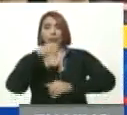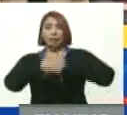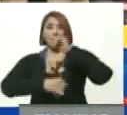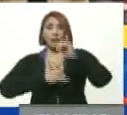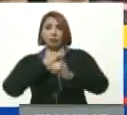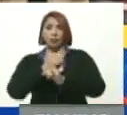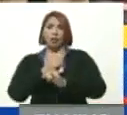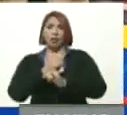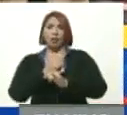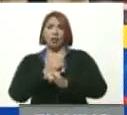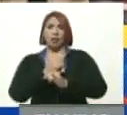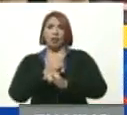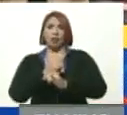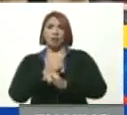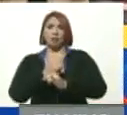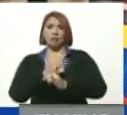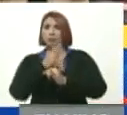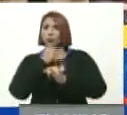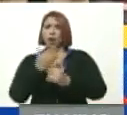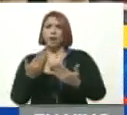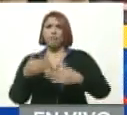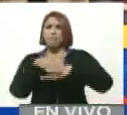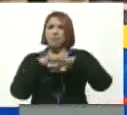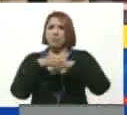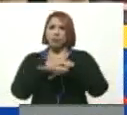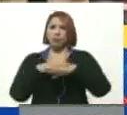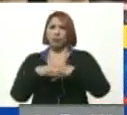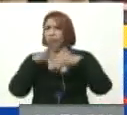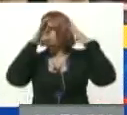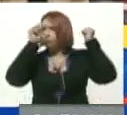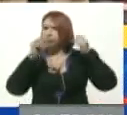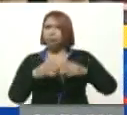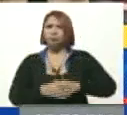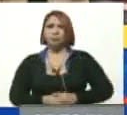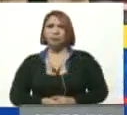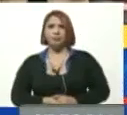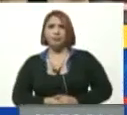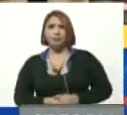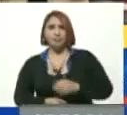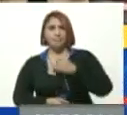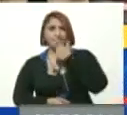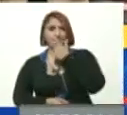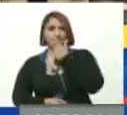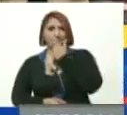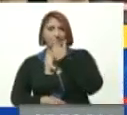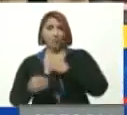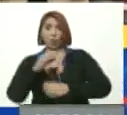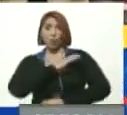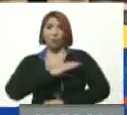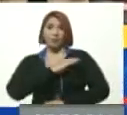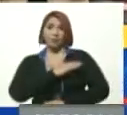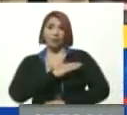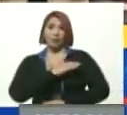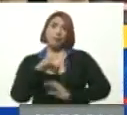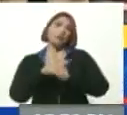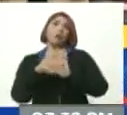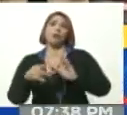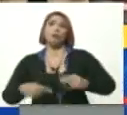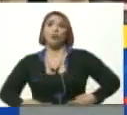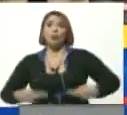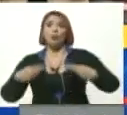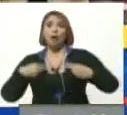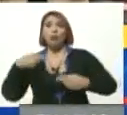internacionales a la inmunidad diplomática. El Comité de Derechos Humanos Boris